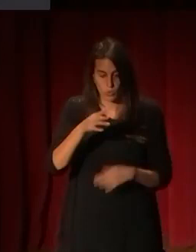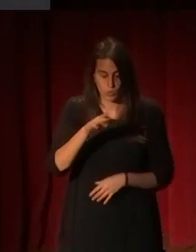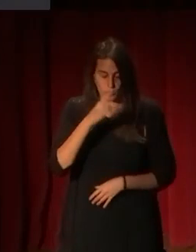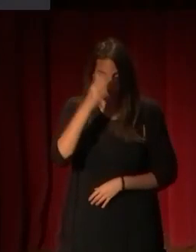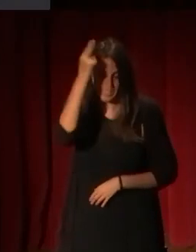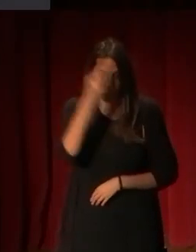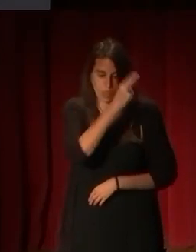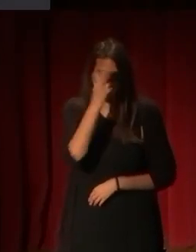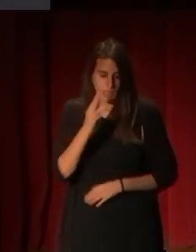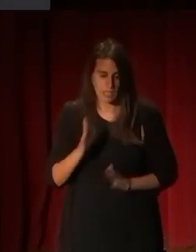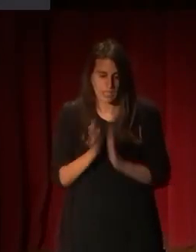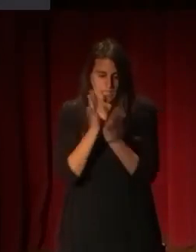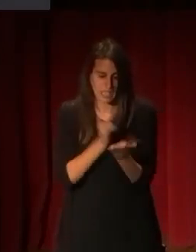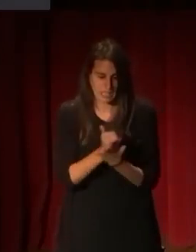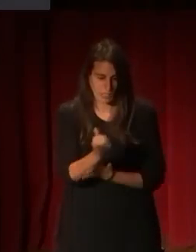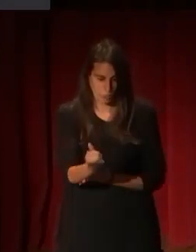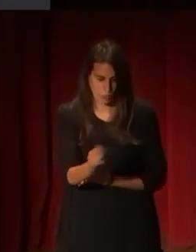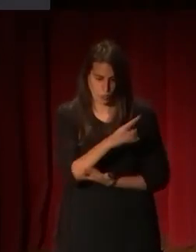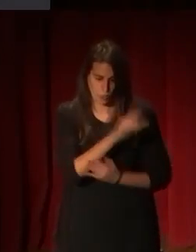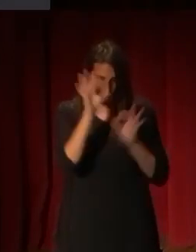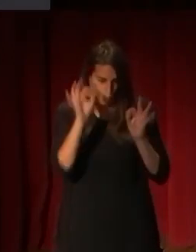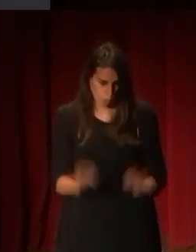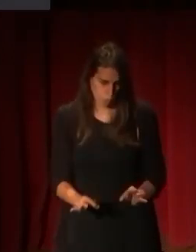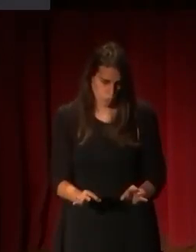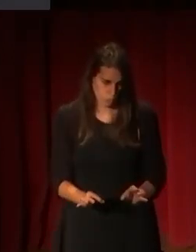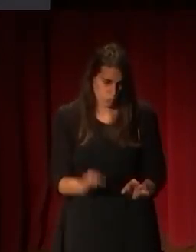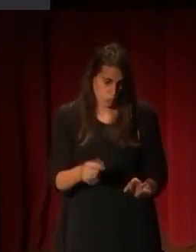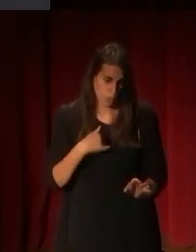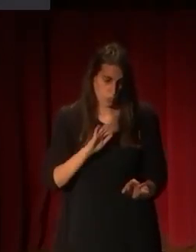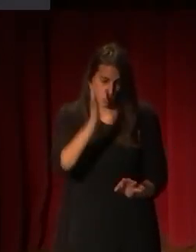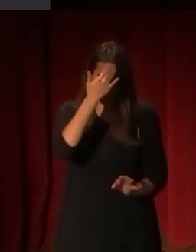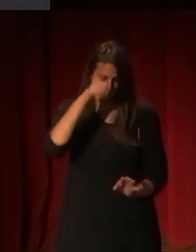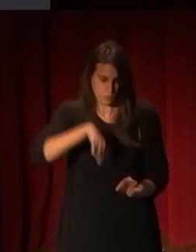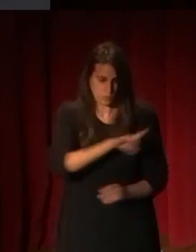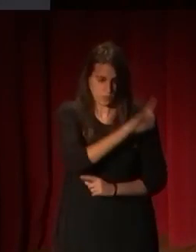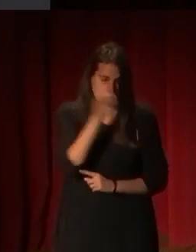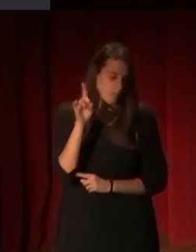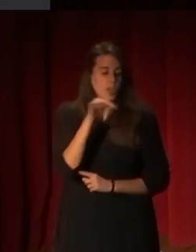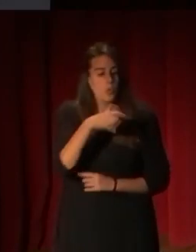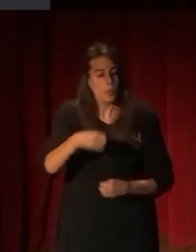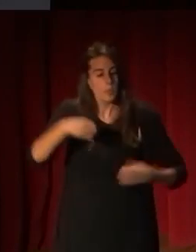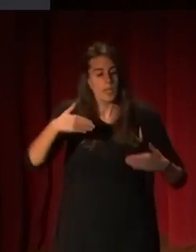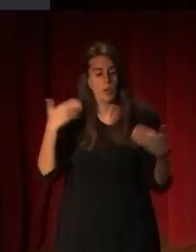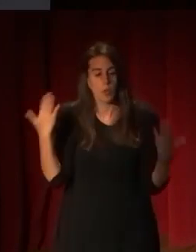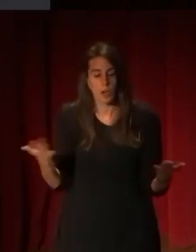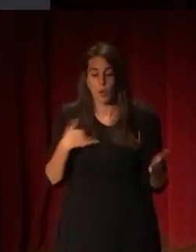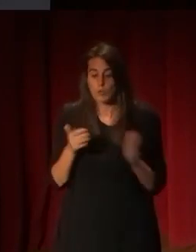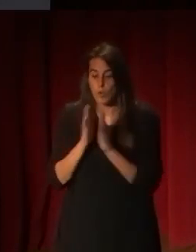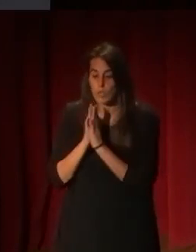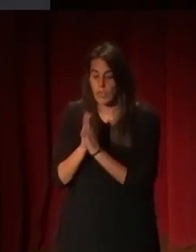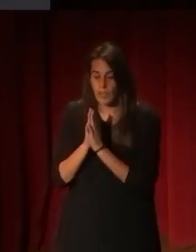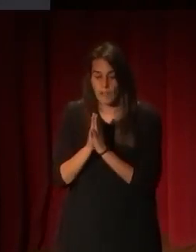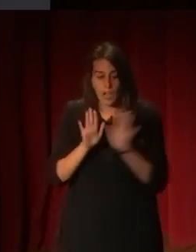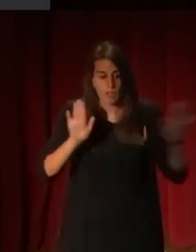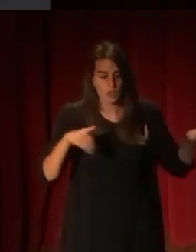ese santo labrador que enseguida se convirtió en patrono de madrid y que no olvidemos que uno de sus milagros era que mientras él rezaba los